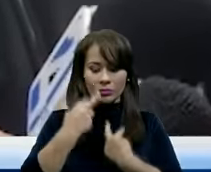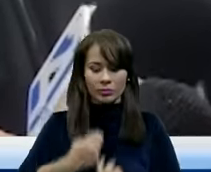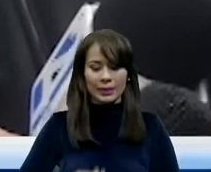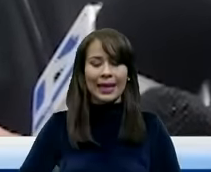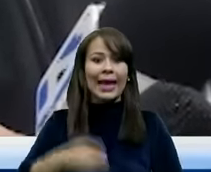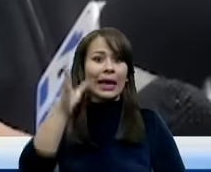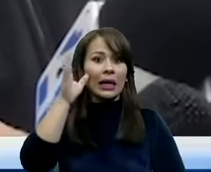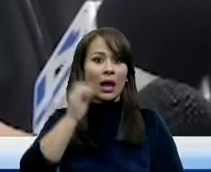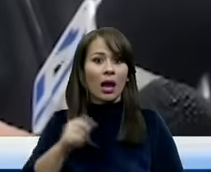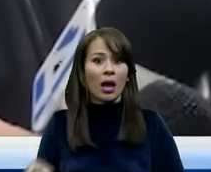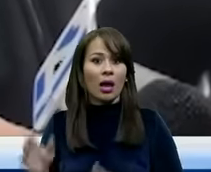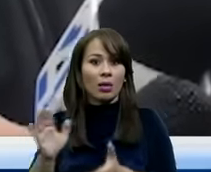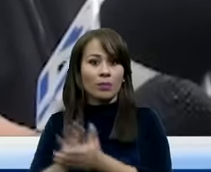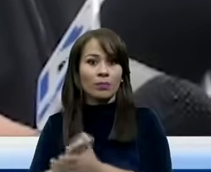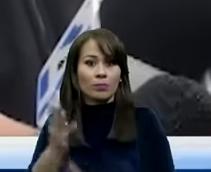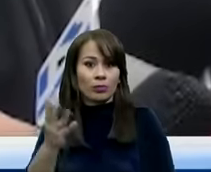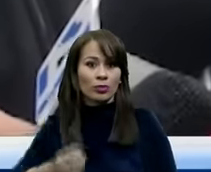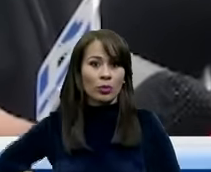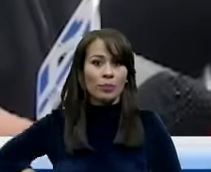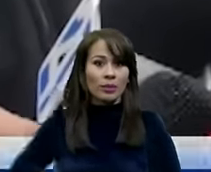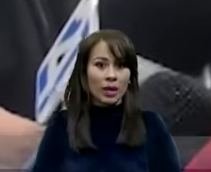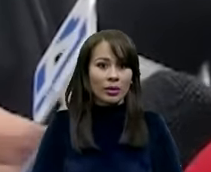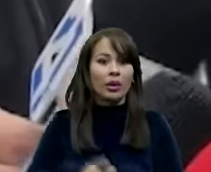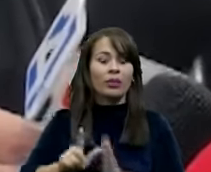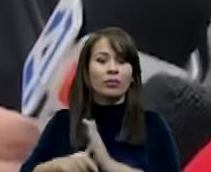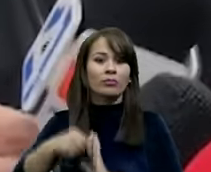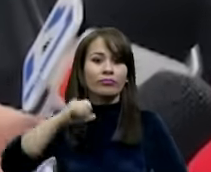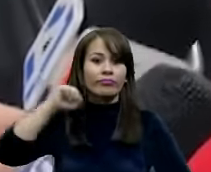hipótesis de femicidio y suicidio.